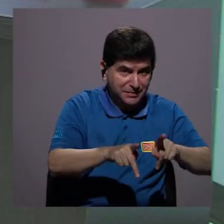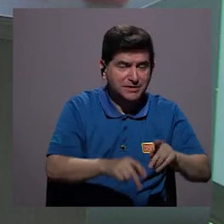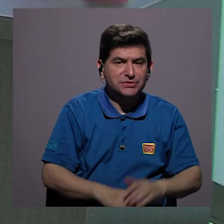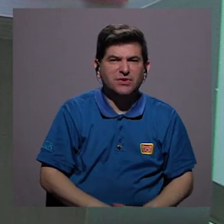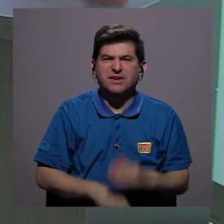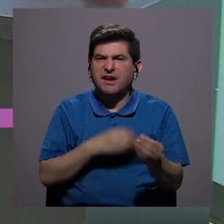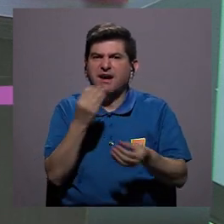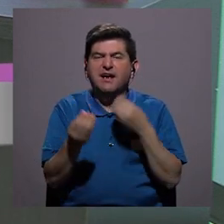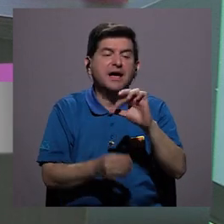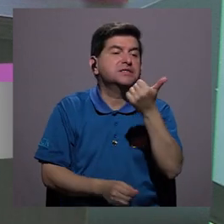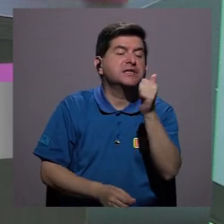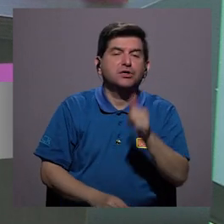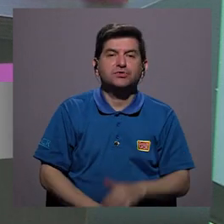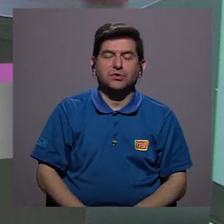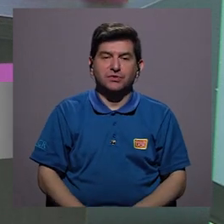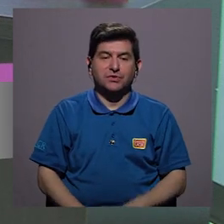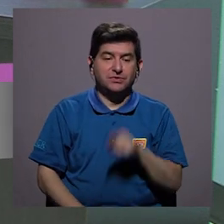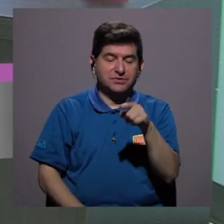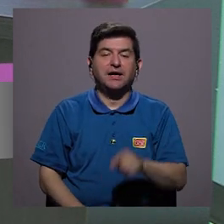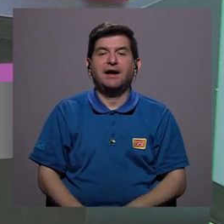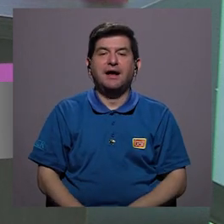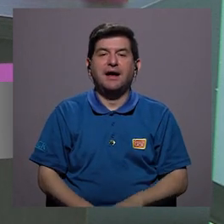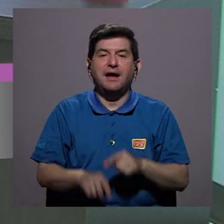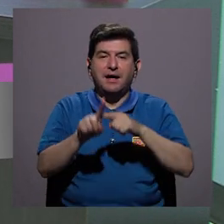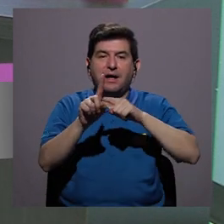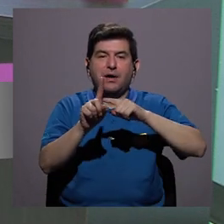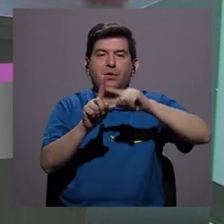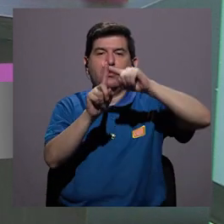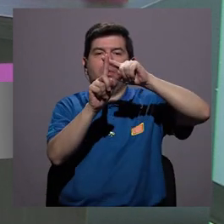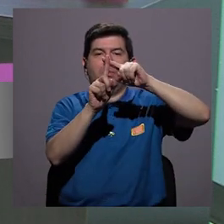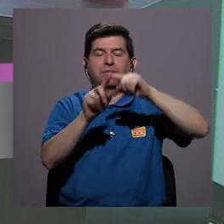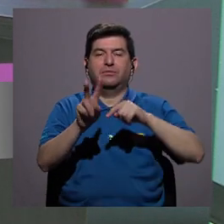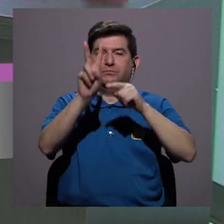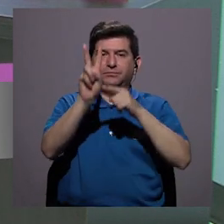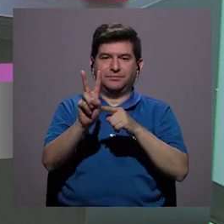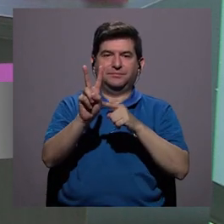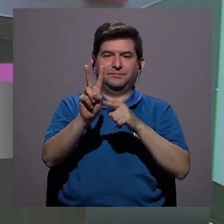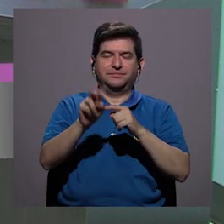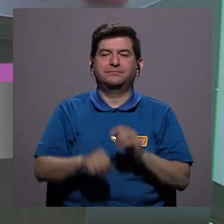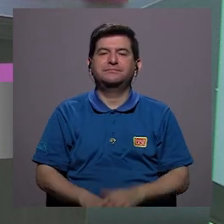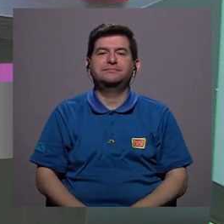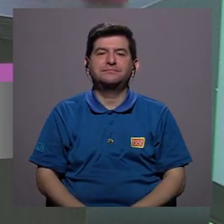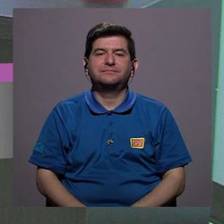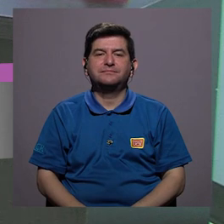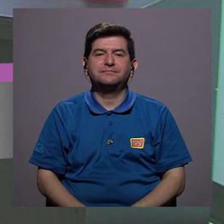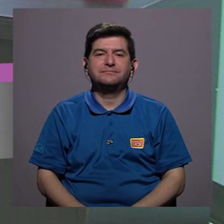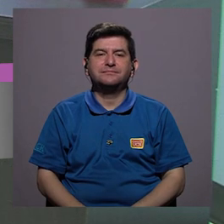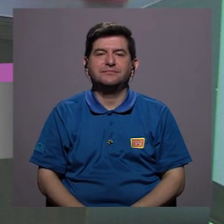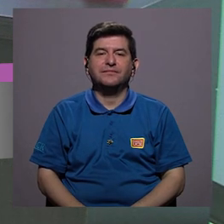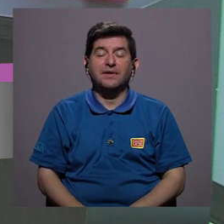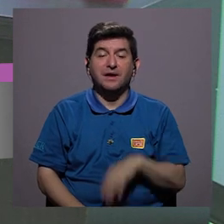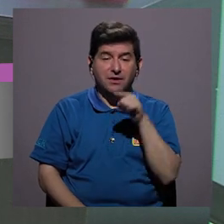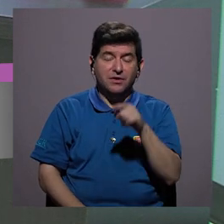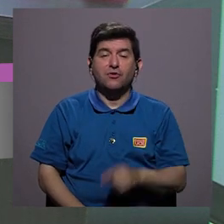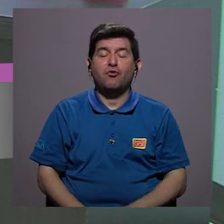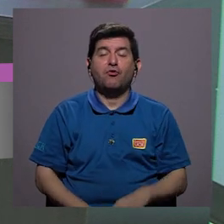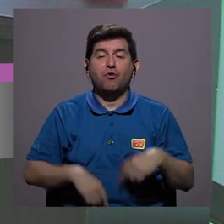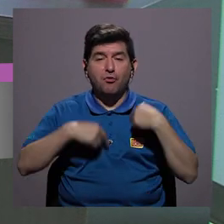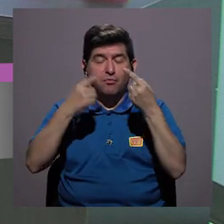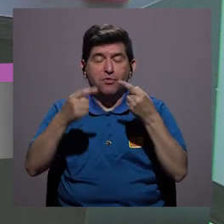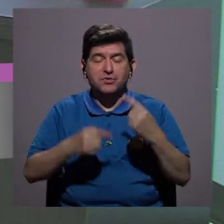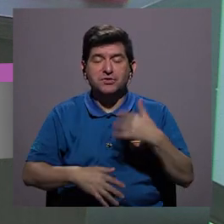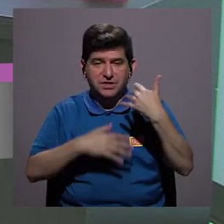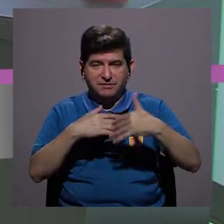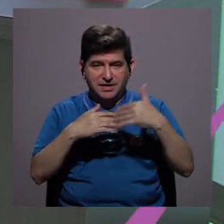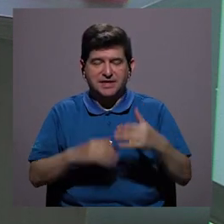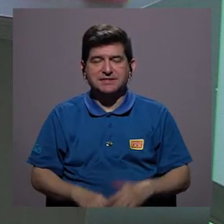persona eso, lo que tienen que hacer los demás es colocarle la pierna totalmente hacia arriba. Como son tuberías que llevan la